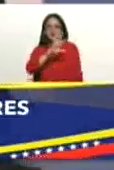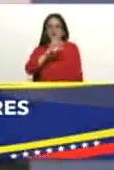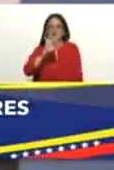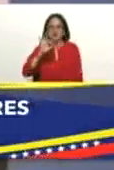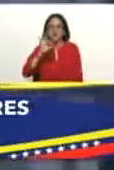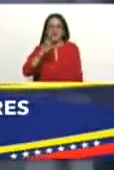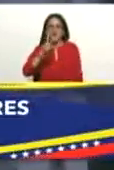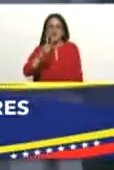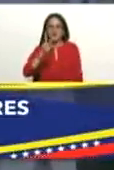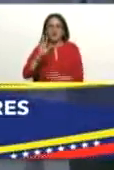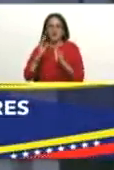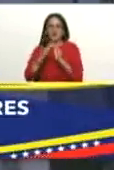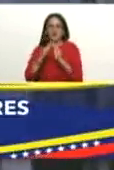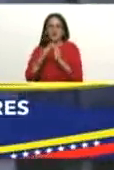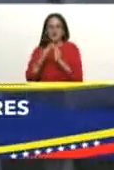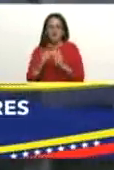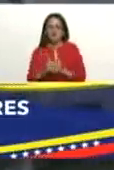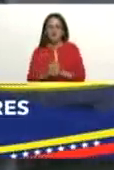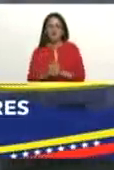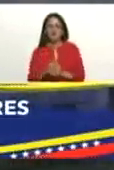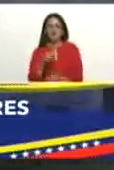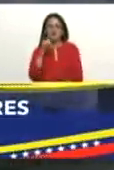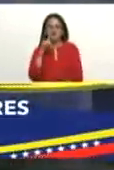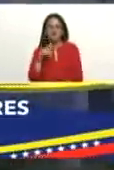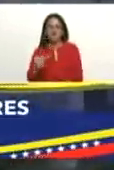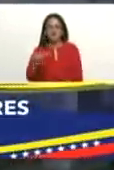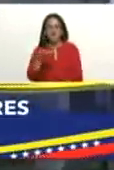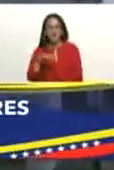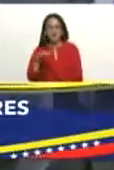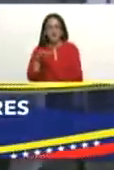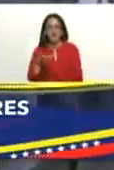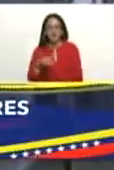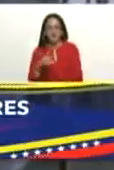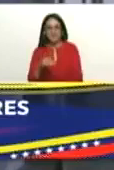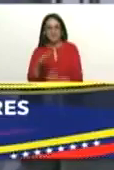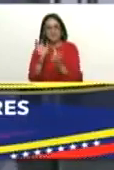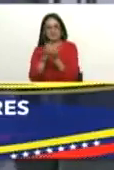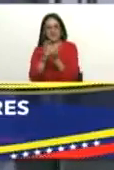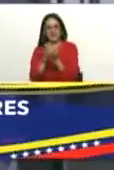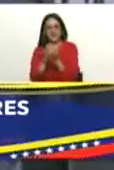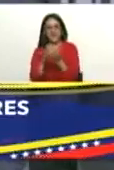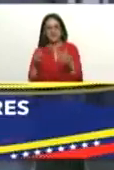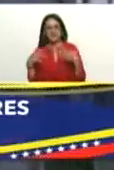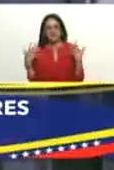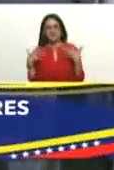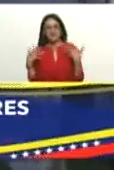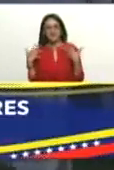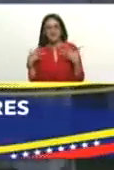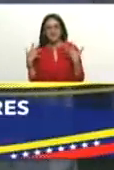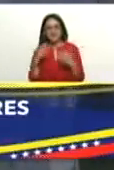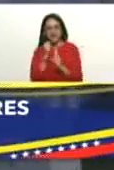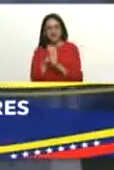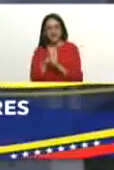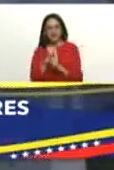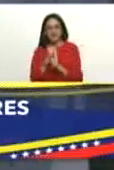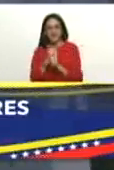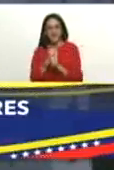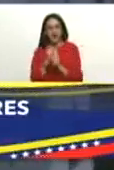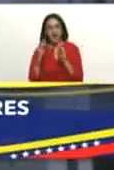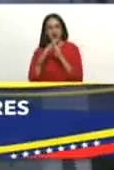79.502 viviendas. Por eso que el pueblo del municipio García y Nueva Esparta están contentos por el trabajo que está haciendo de